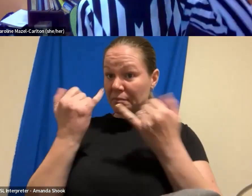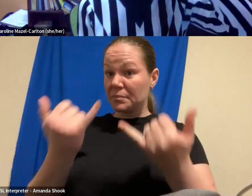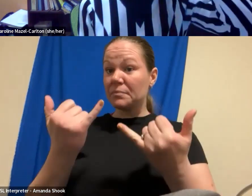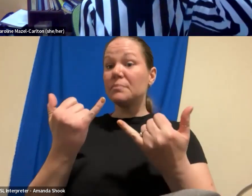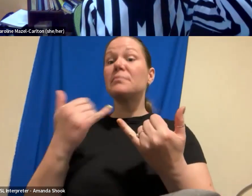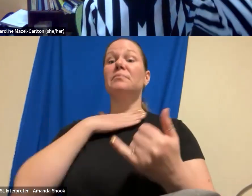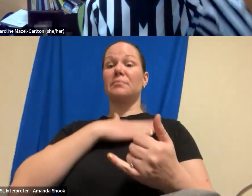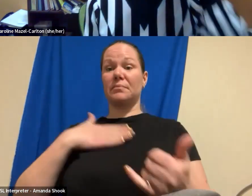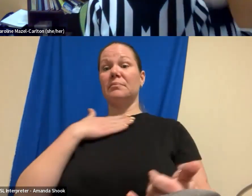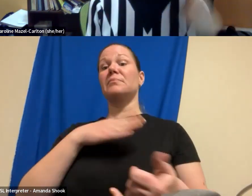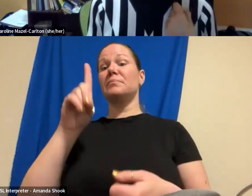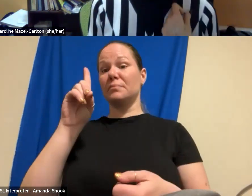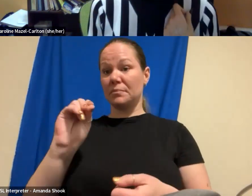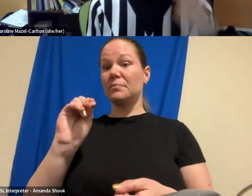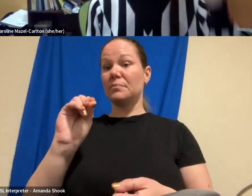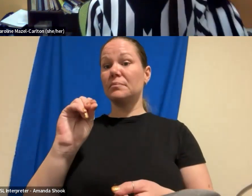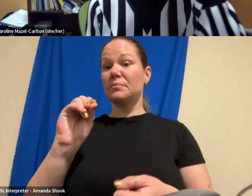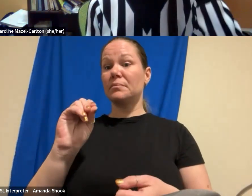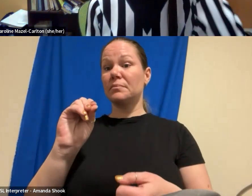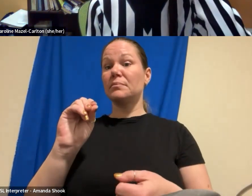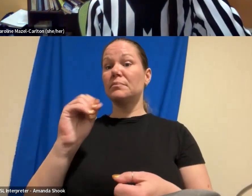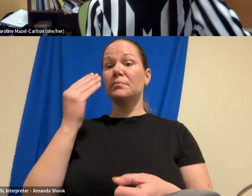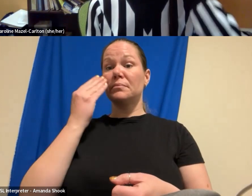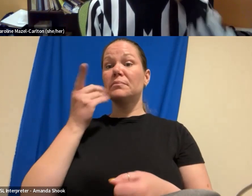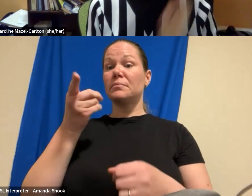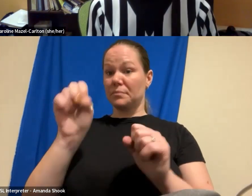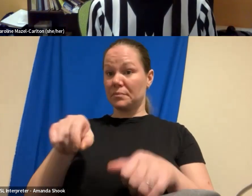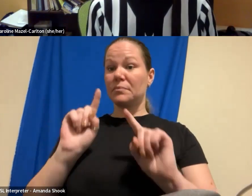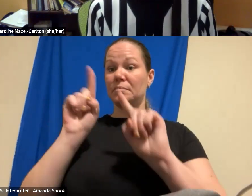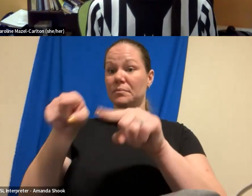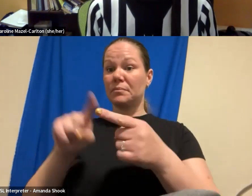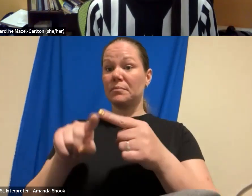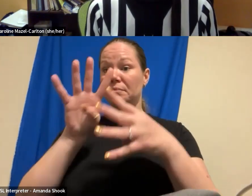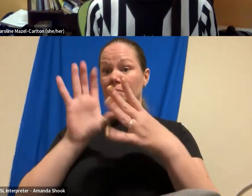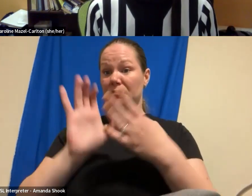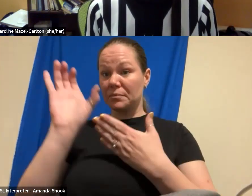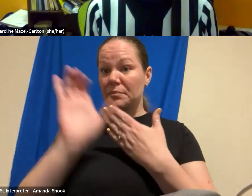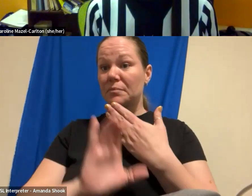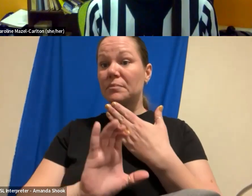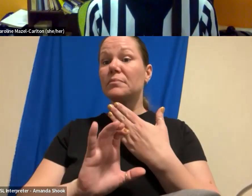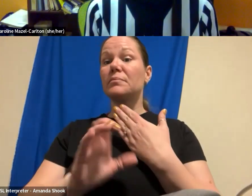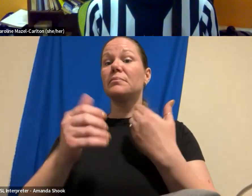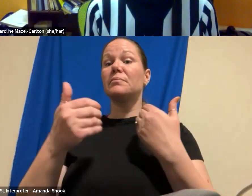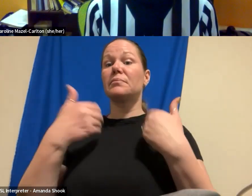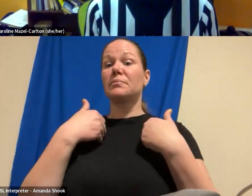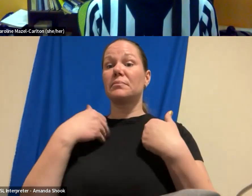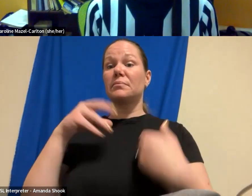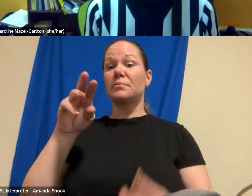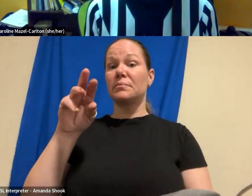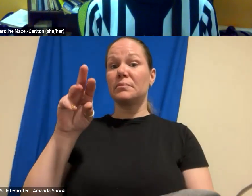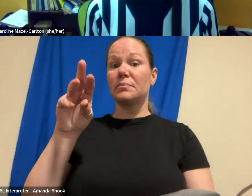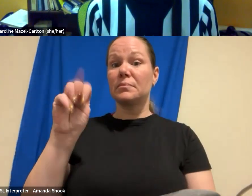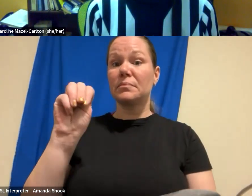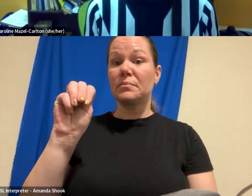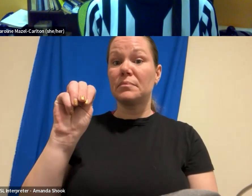más deseos de recibir estos apoyos. Entonces, por favor, vayan a nuestro